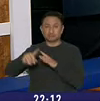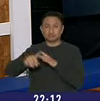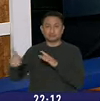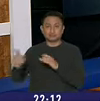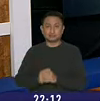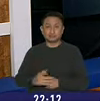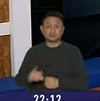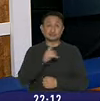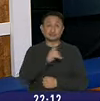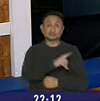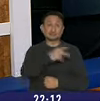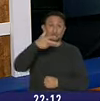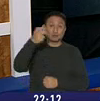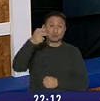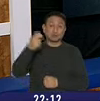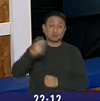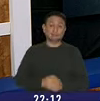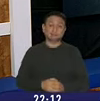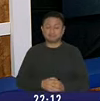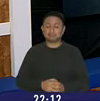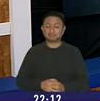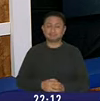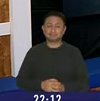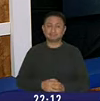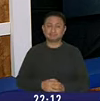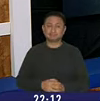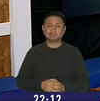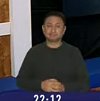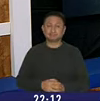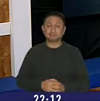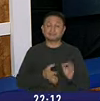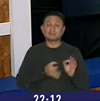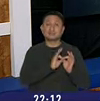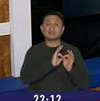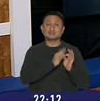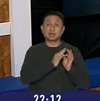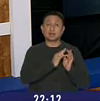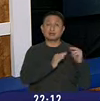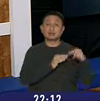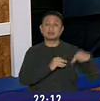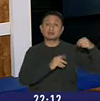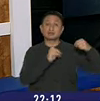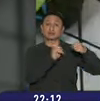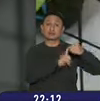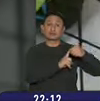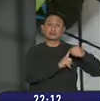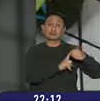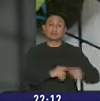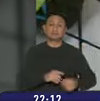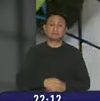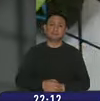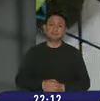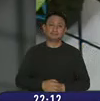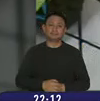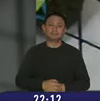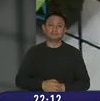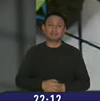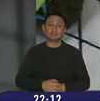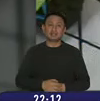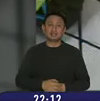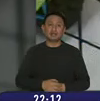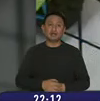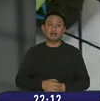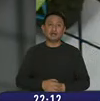registrado en la cámara de seguridad del establecimiento en Calderón, al norte de Quito. Ponga atención a este